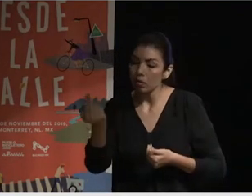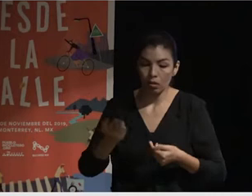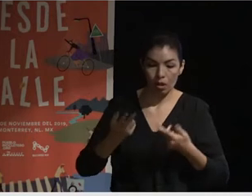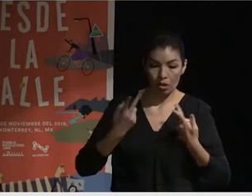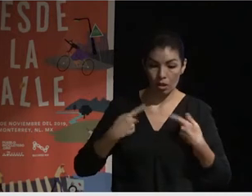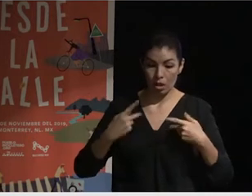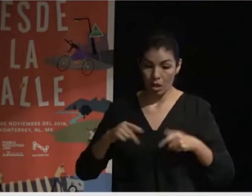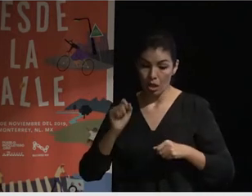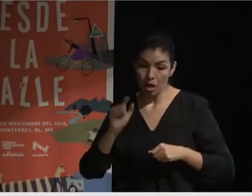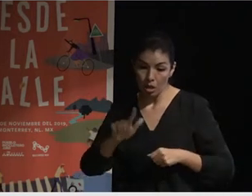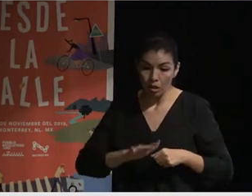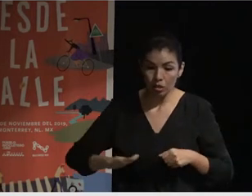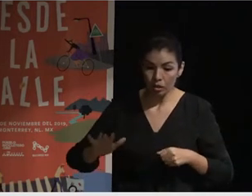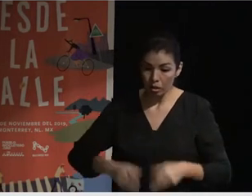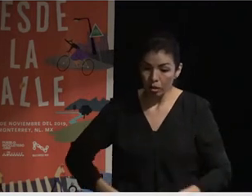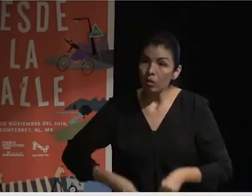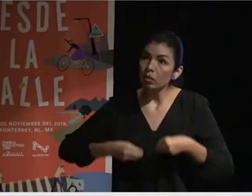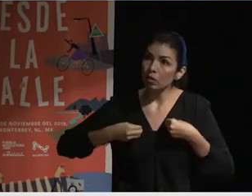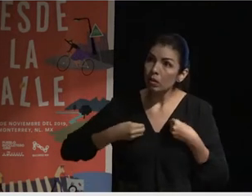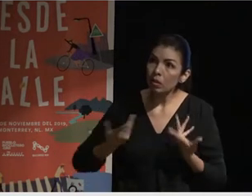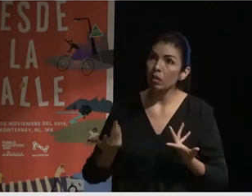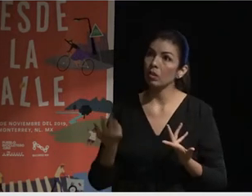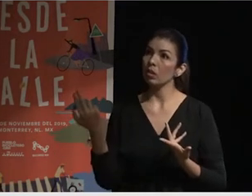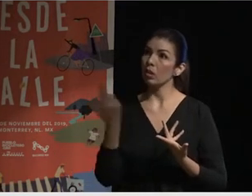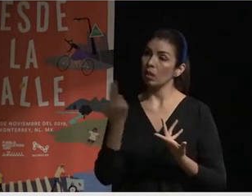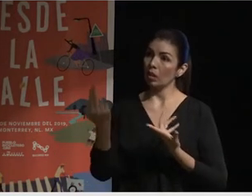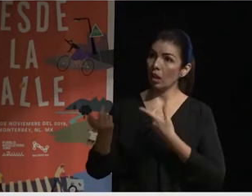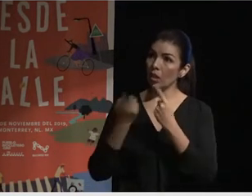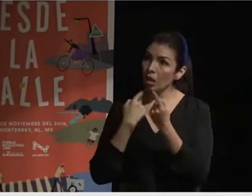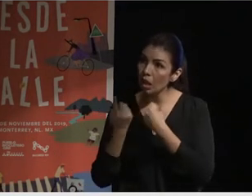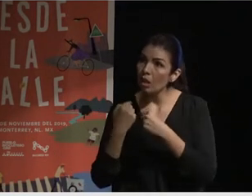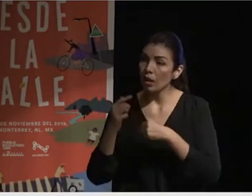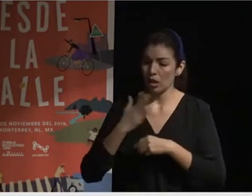Yo también me quedé pensando, ¿cómo llegar a esas personas y poder dialogar?